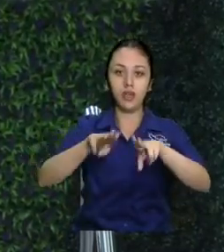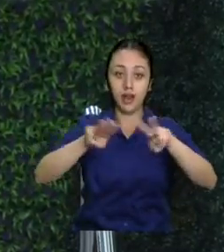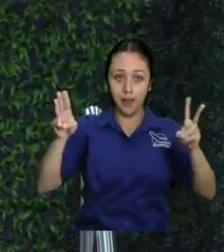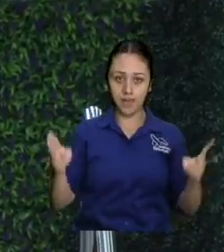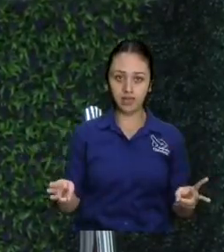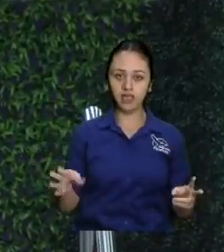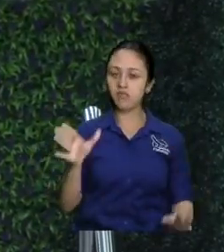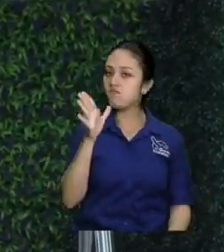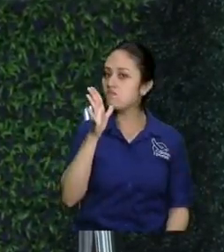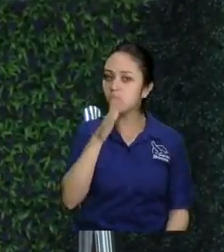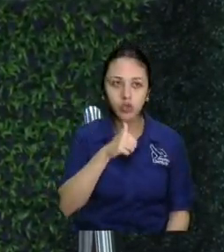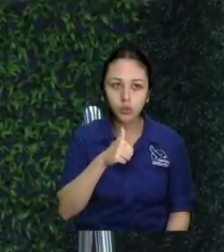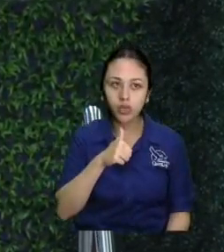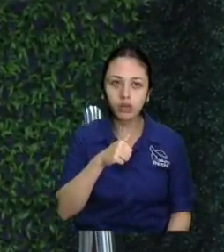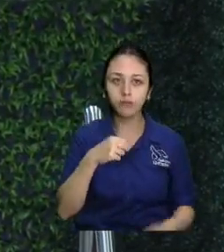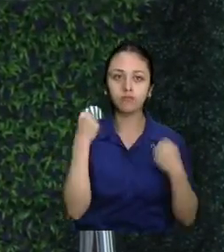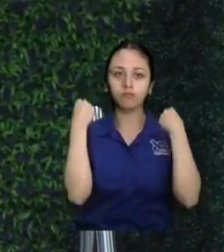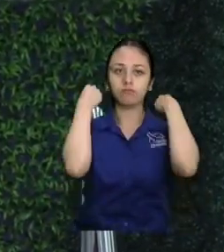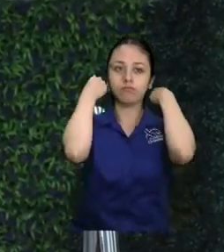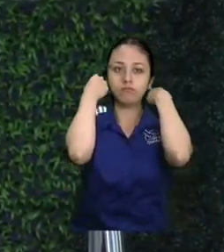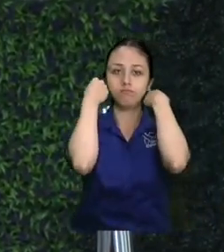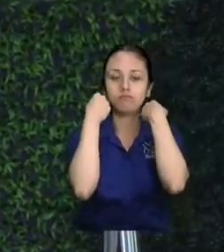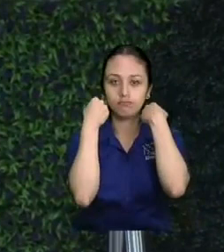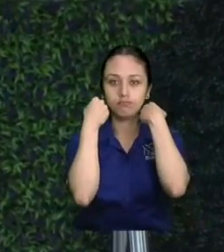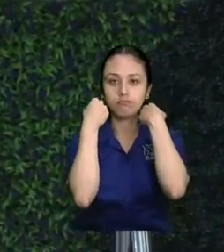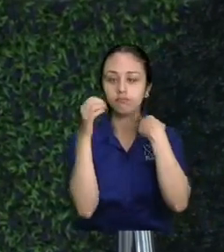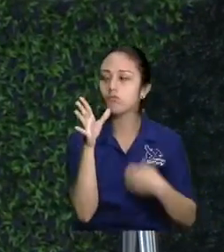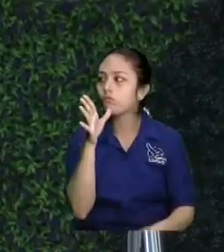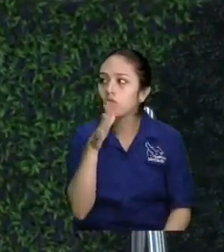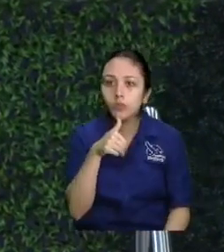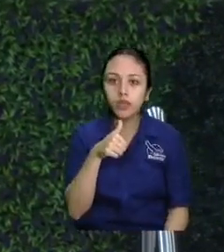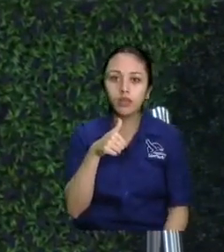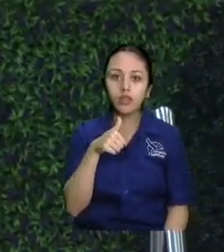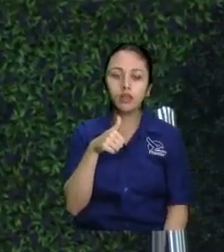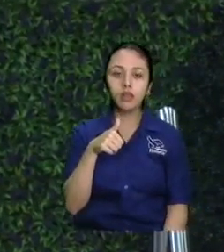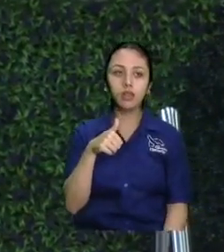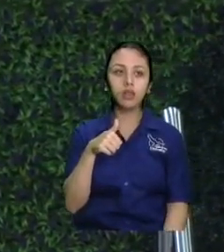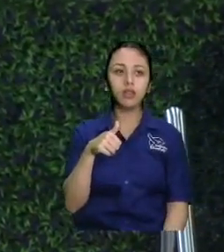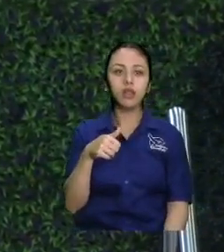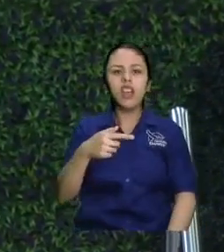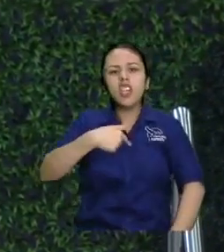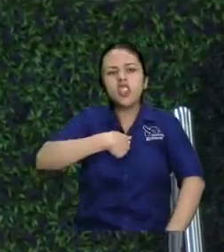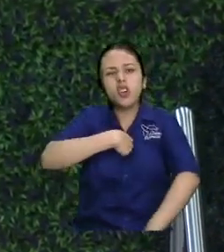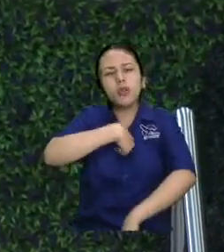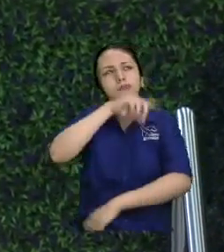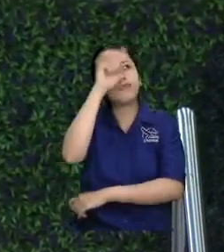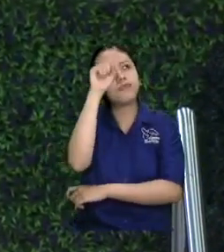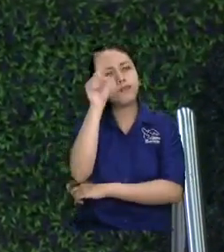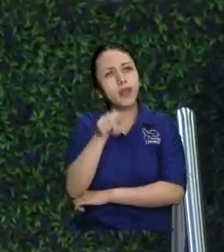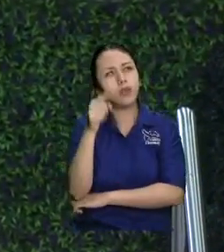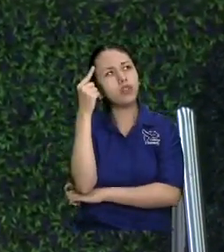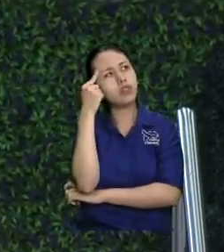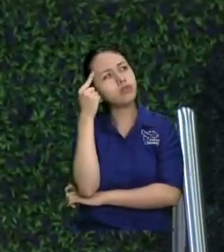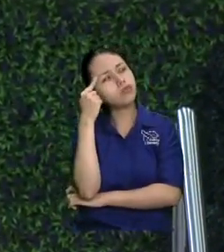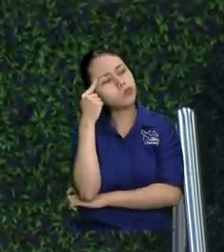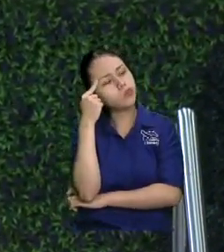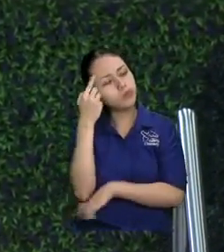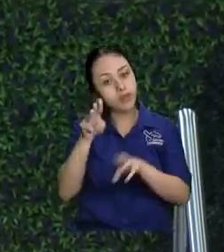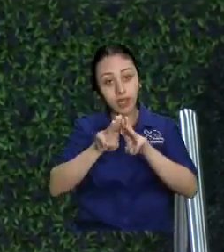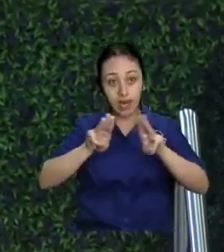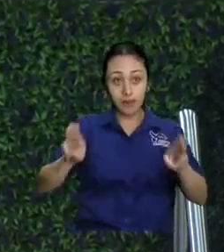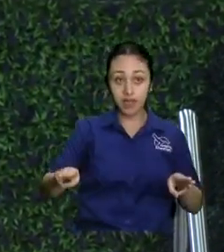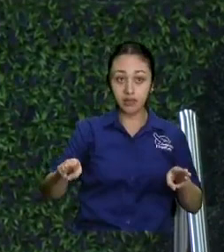Los codos así. Y ya, yo me pregunté un día que yo los puse, dije, pero si tan rico que se siente, dije